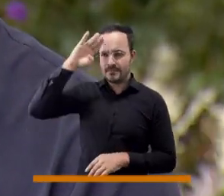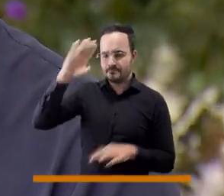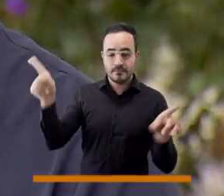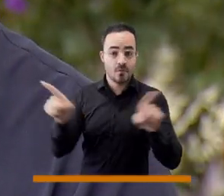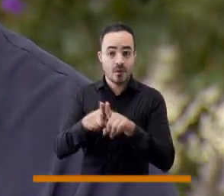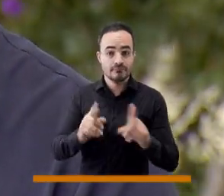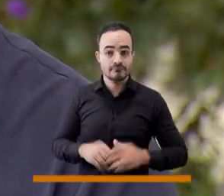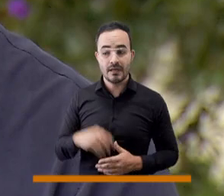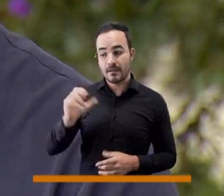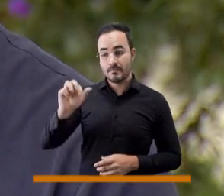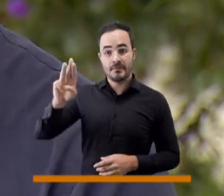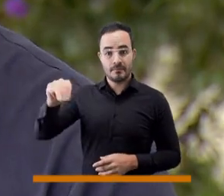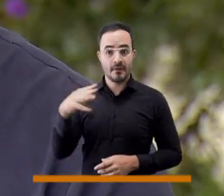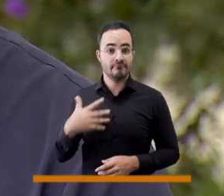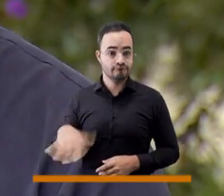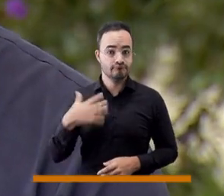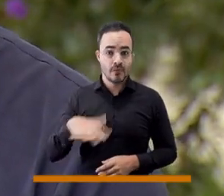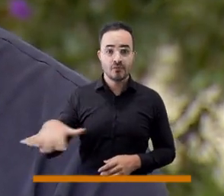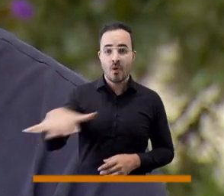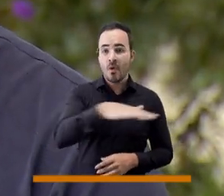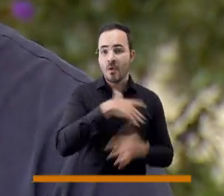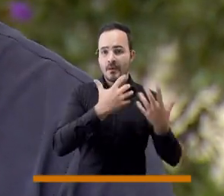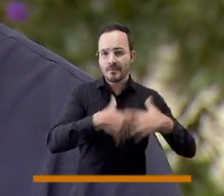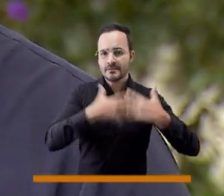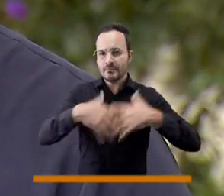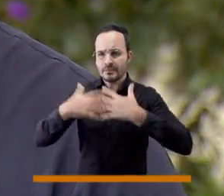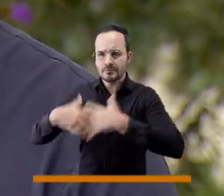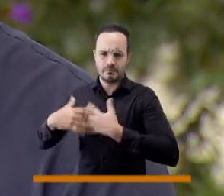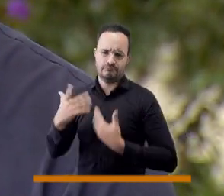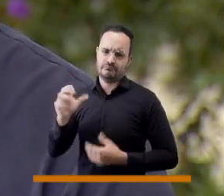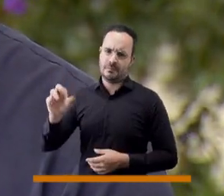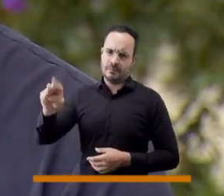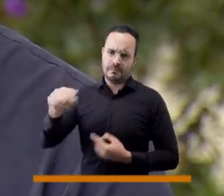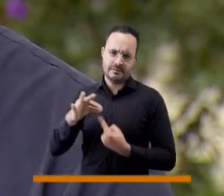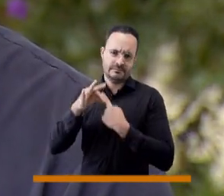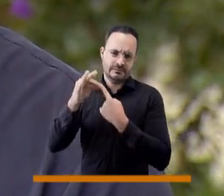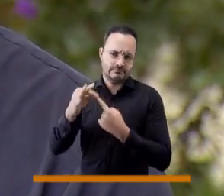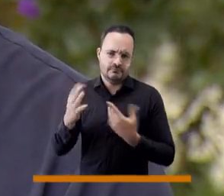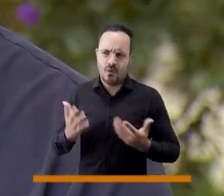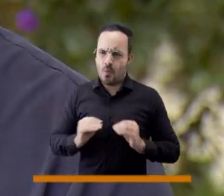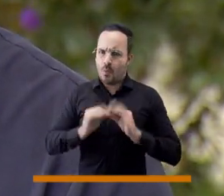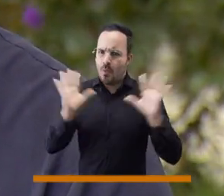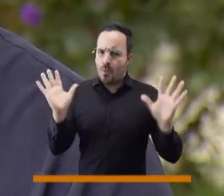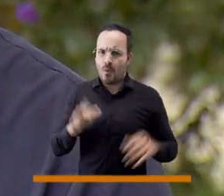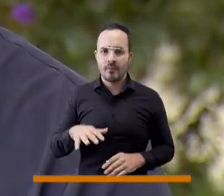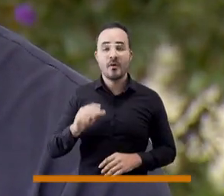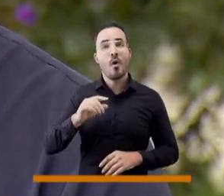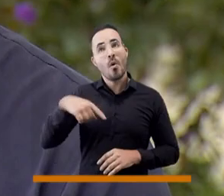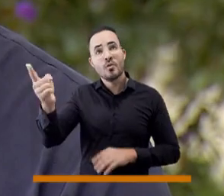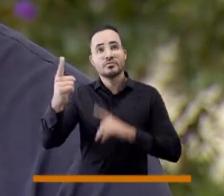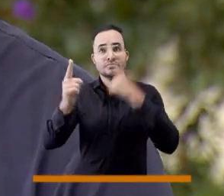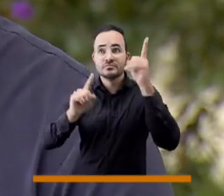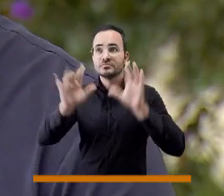solamente para el conglomerado público, sino para empresas de la región,